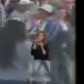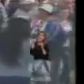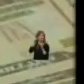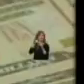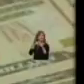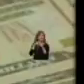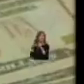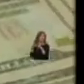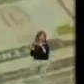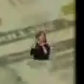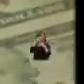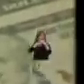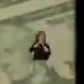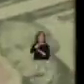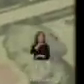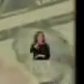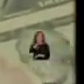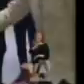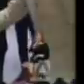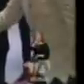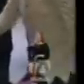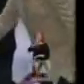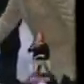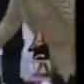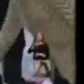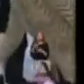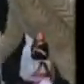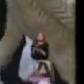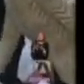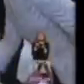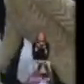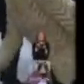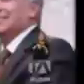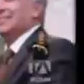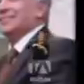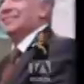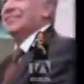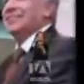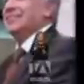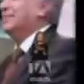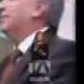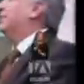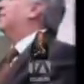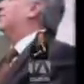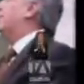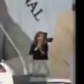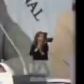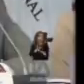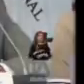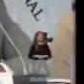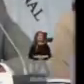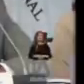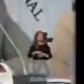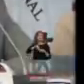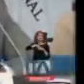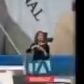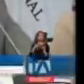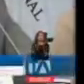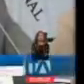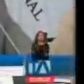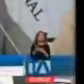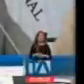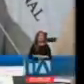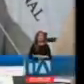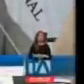esos, 1.403 millones de dólares los entregará el Fondo Monetario Internacional. Varios de estos recursos también